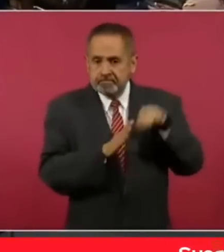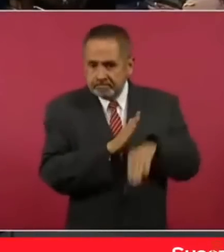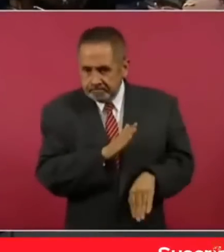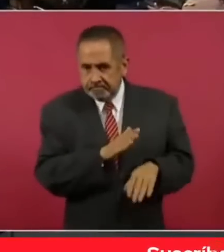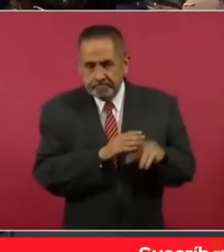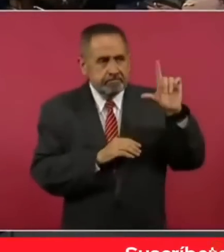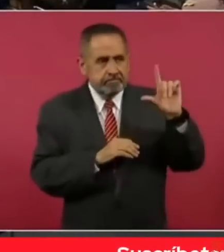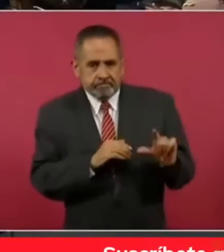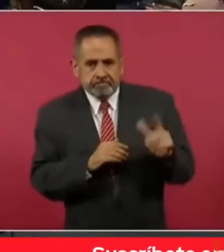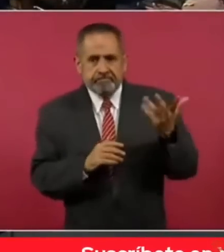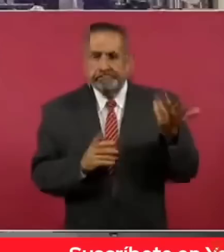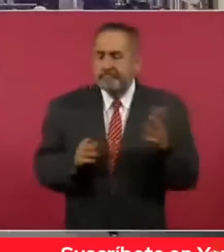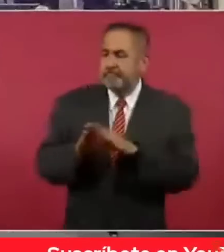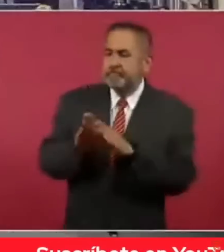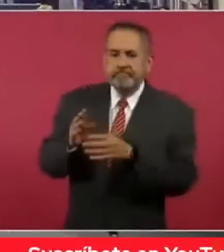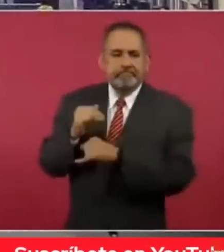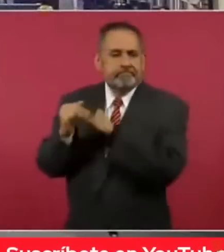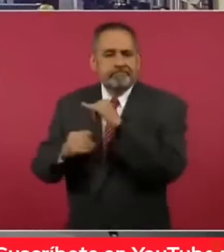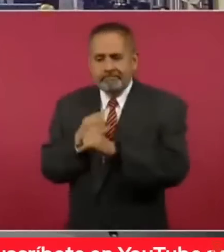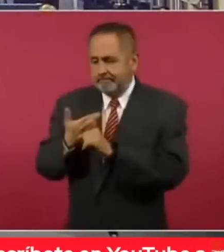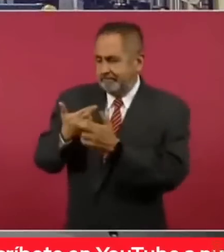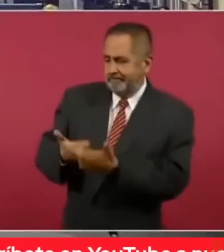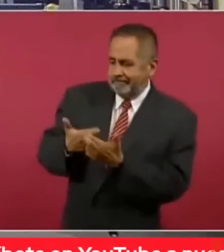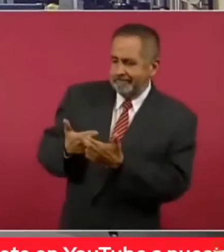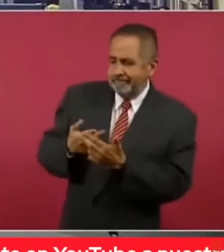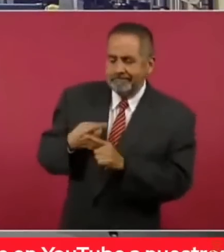de reserva internacional?